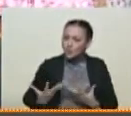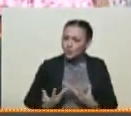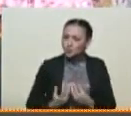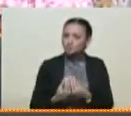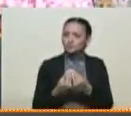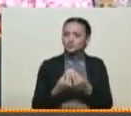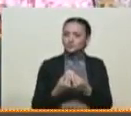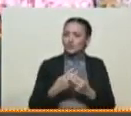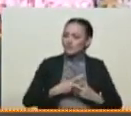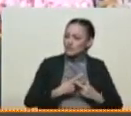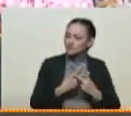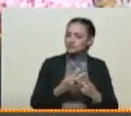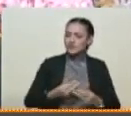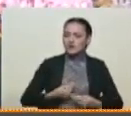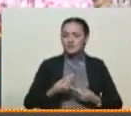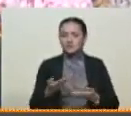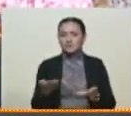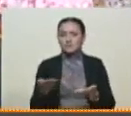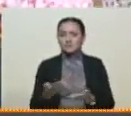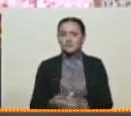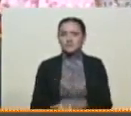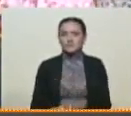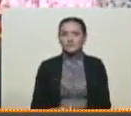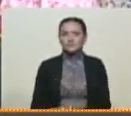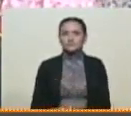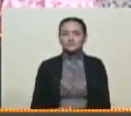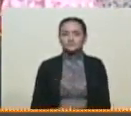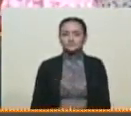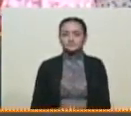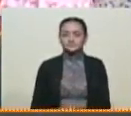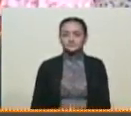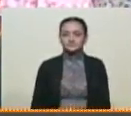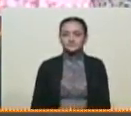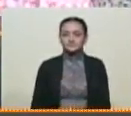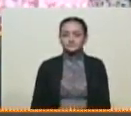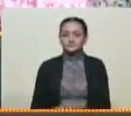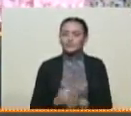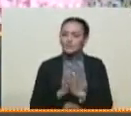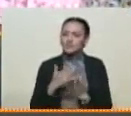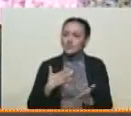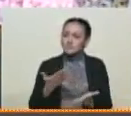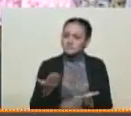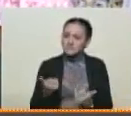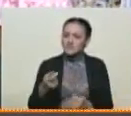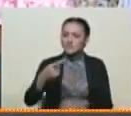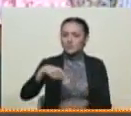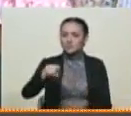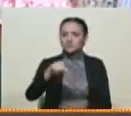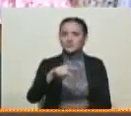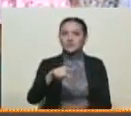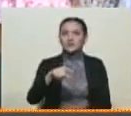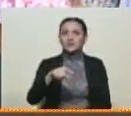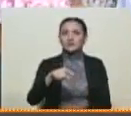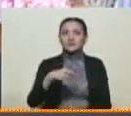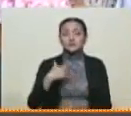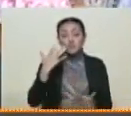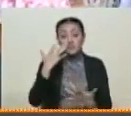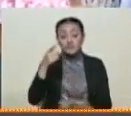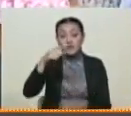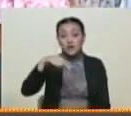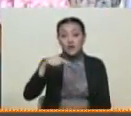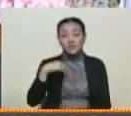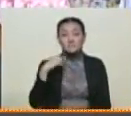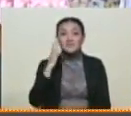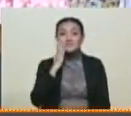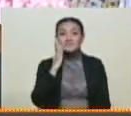sumando voluntades, siendo más que dos. Vine a pedirle a ustedes, y en ustedes veo a mi